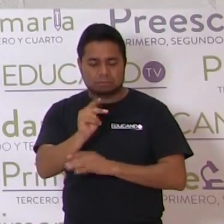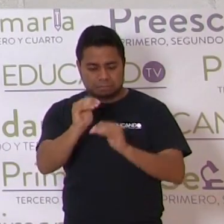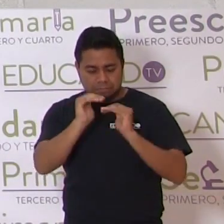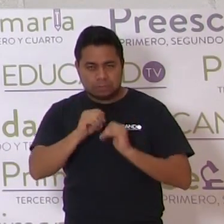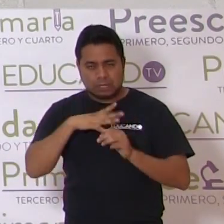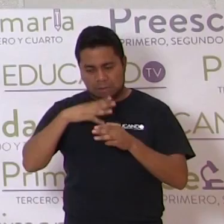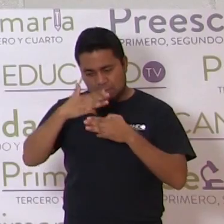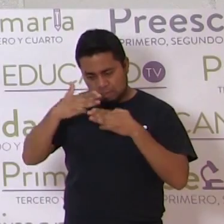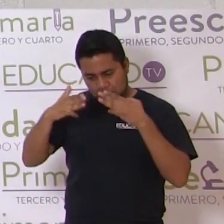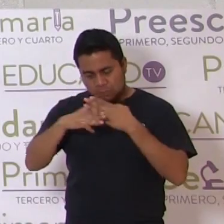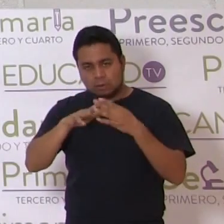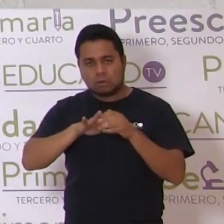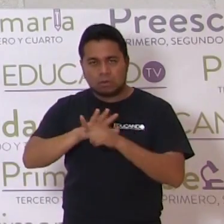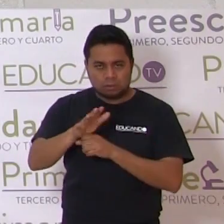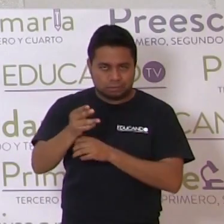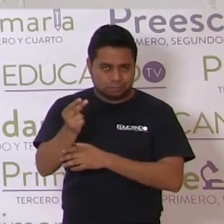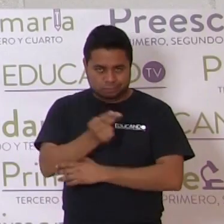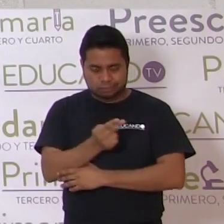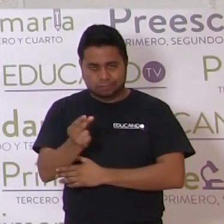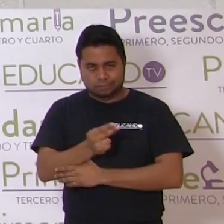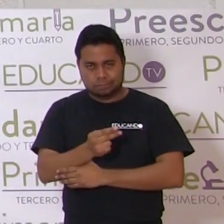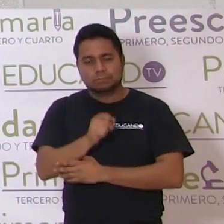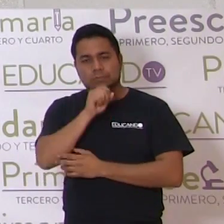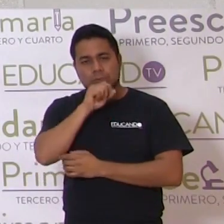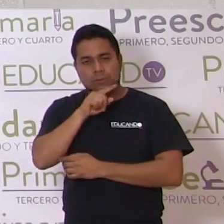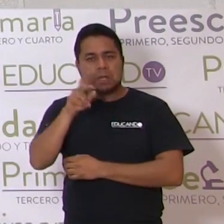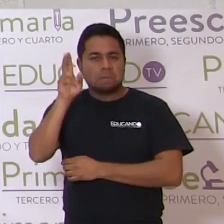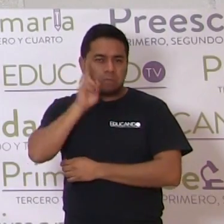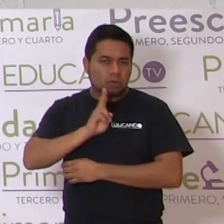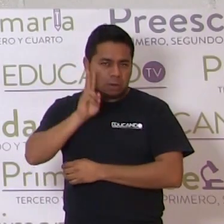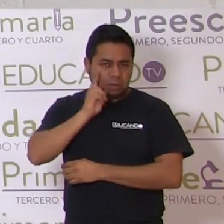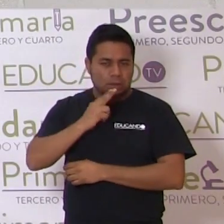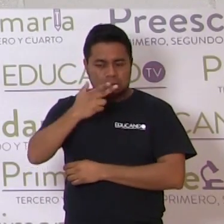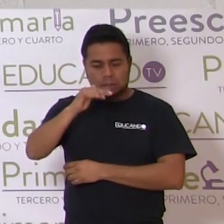los materiales, la hipótesis